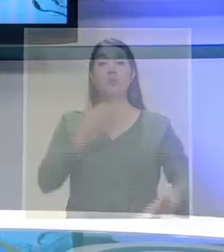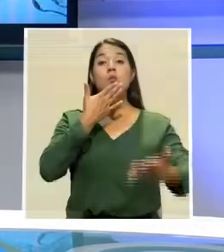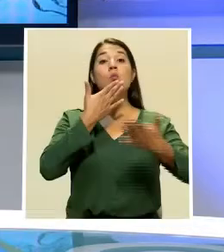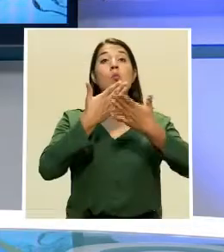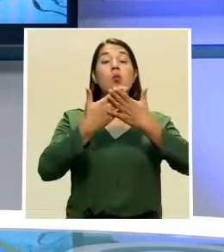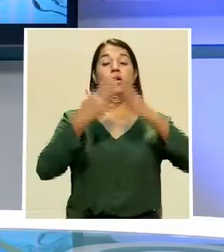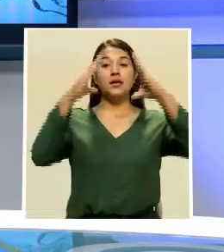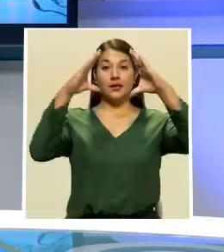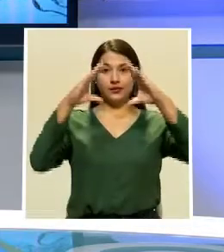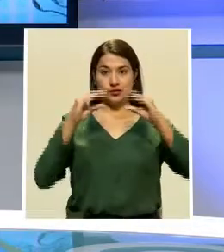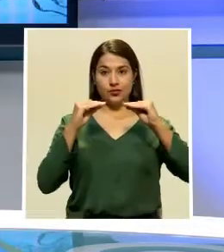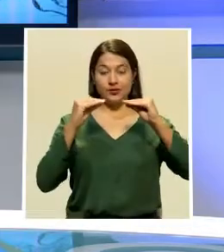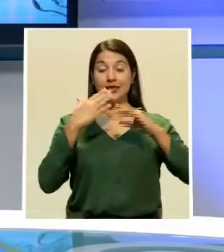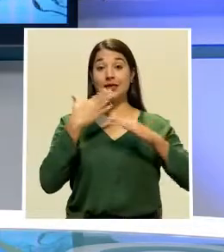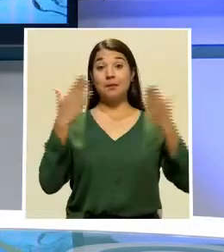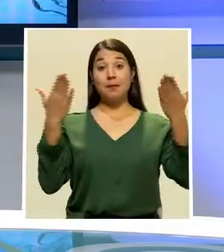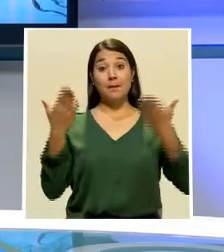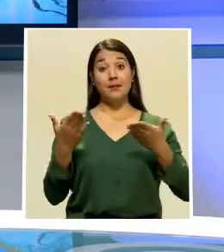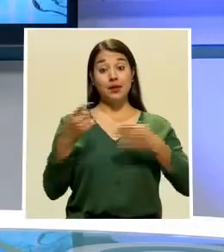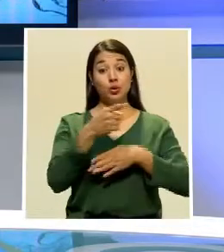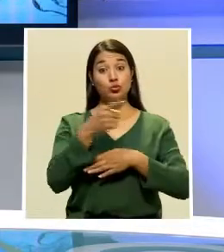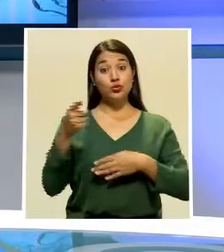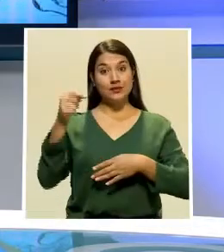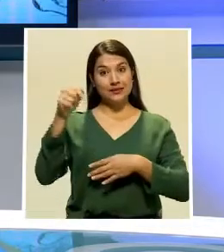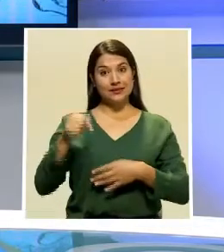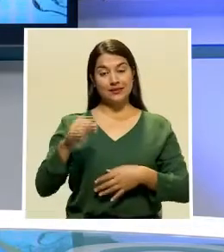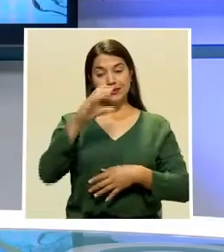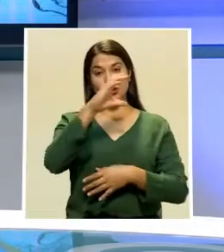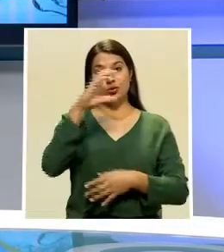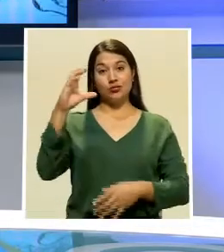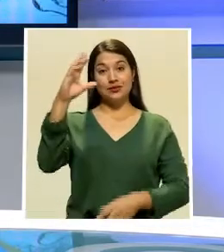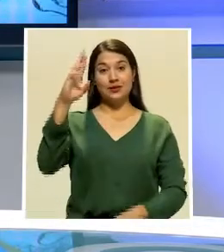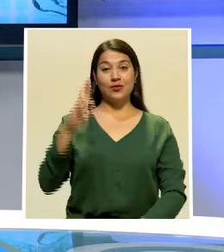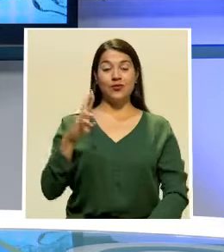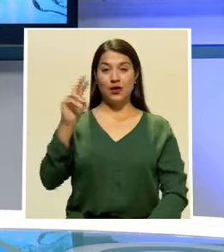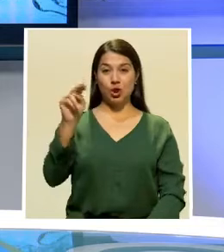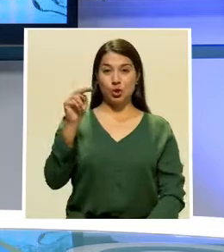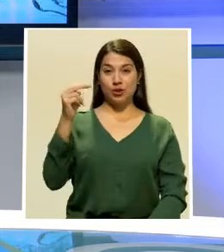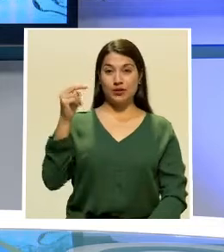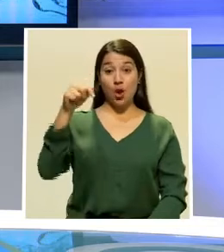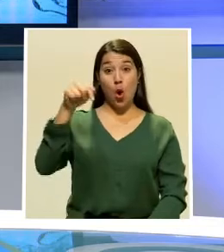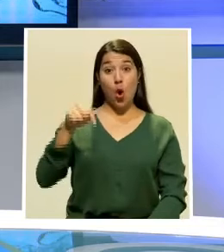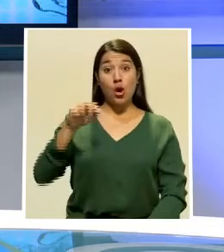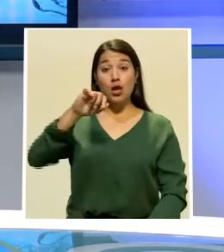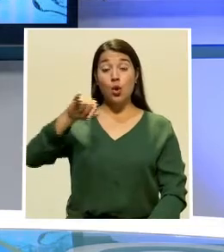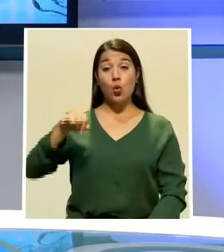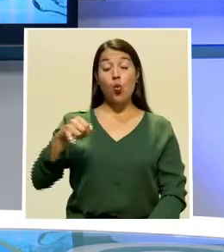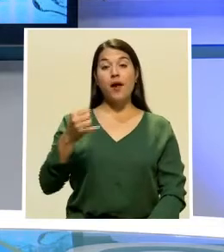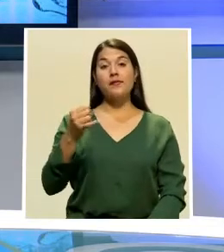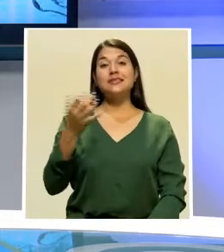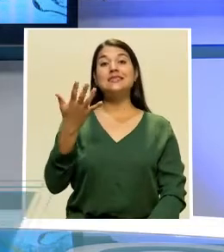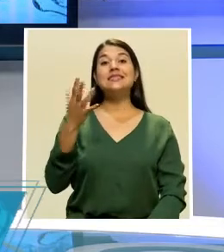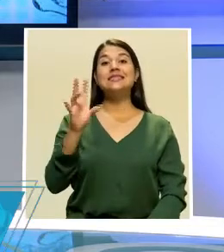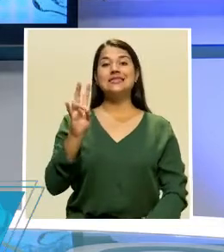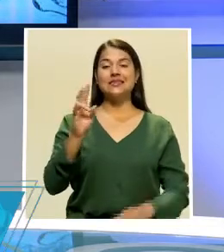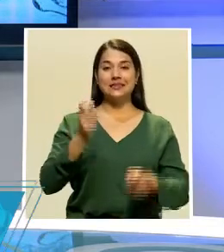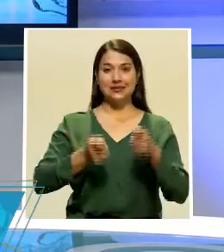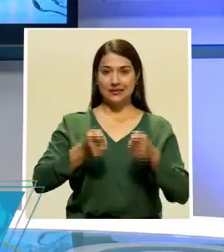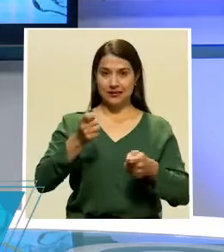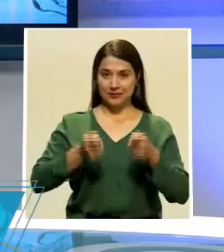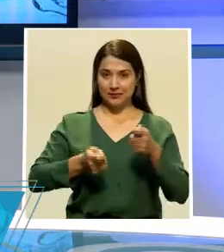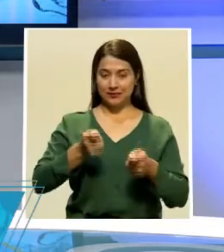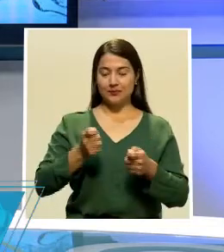Buenas noches, bienvenidos a la edición estelar de Costa Rica Noticias de este jueves 17 de